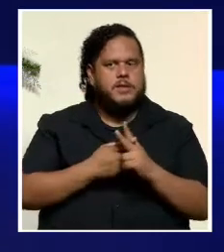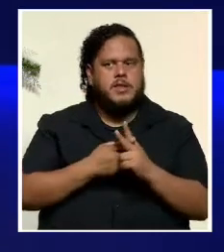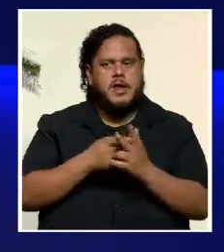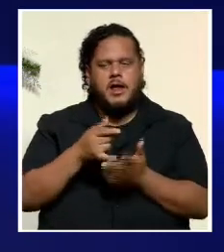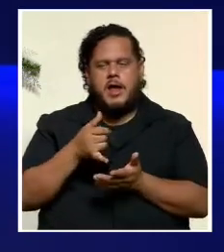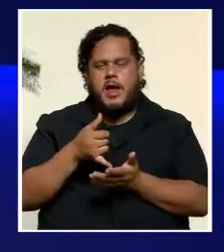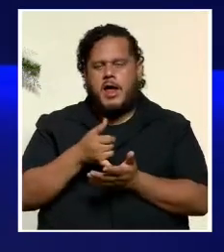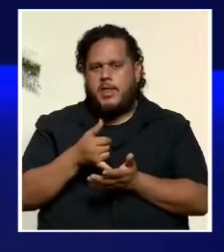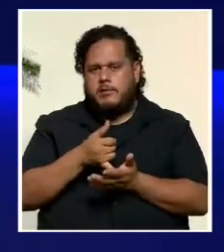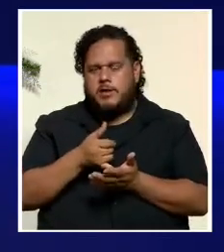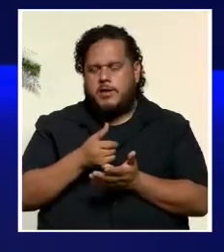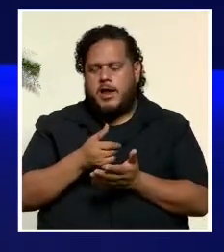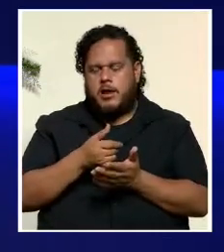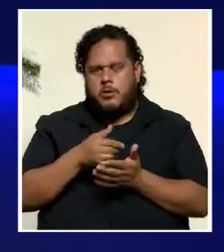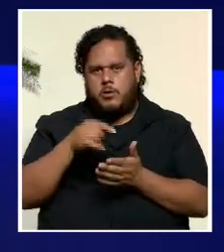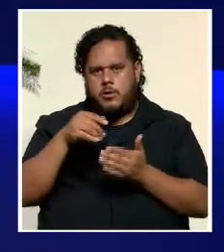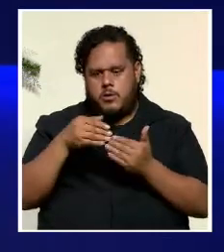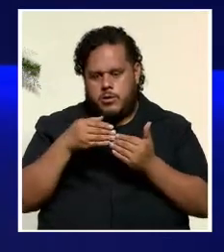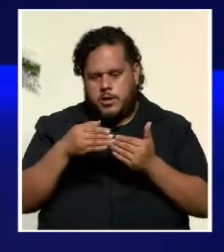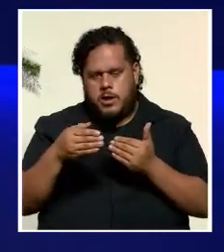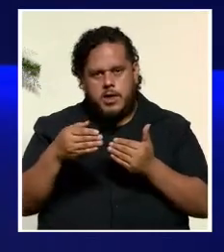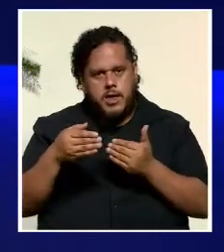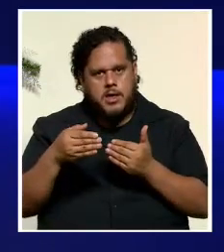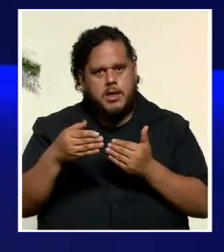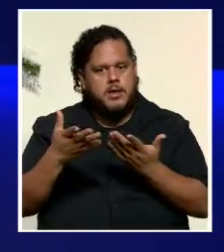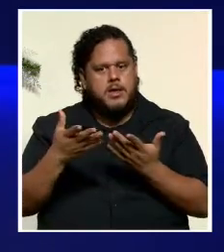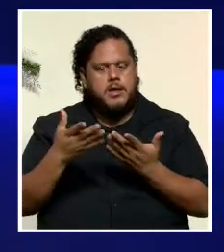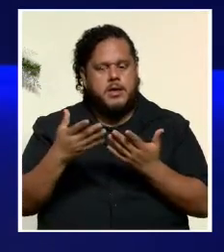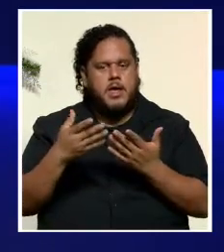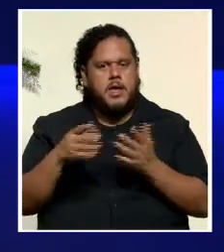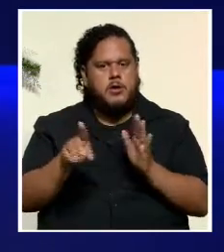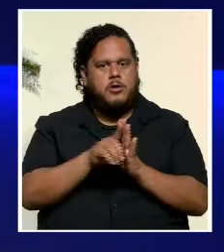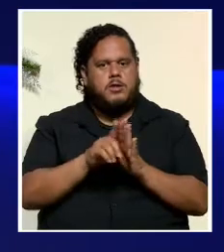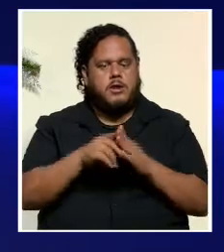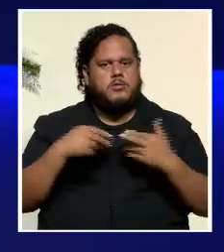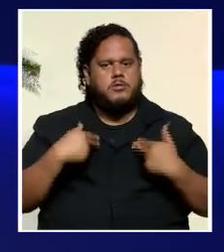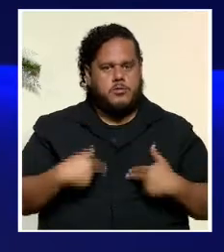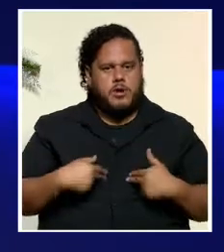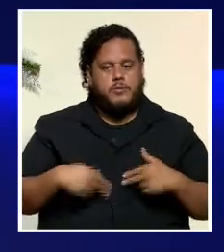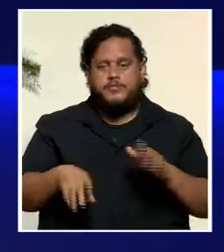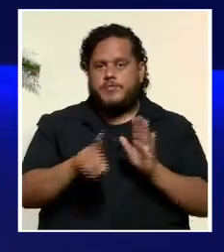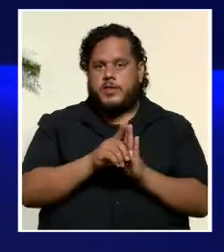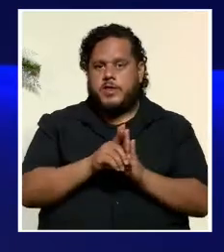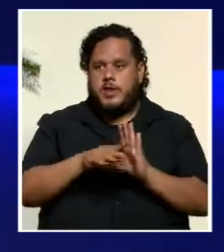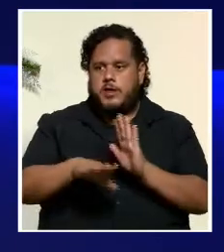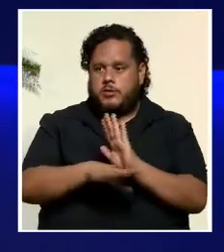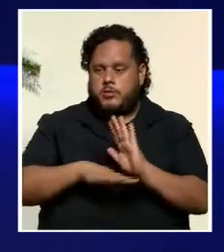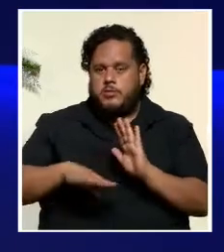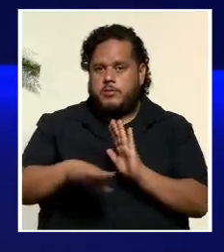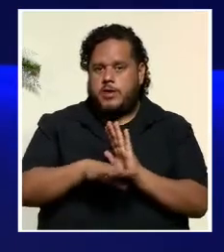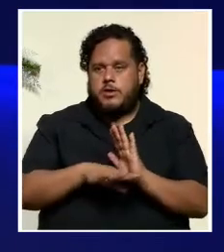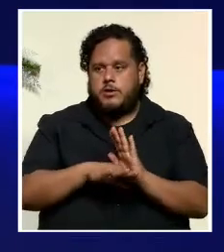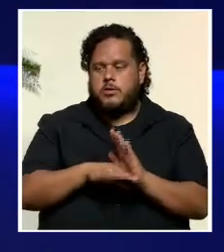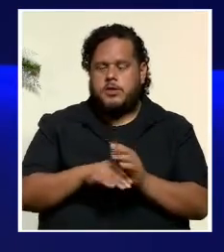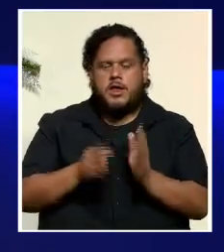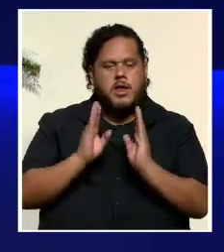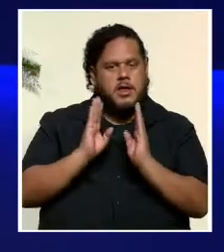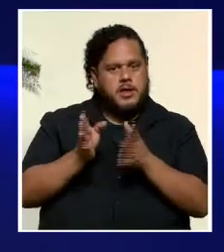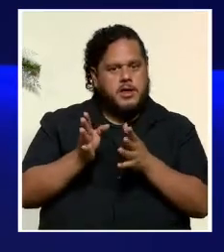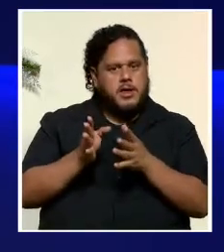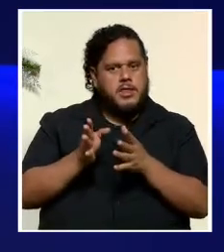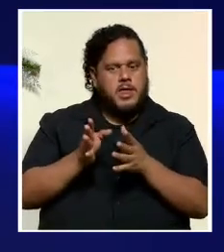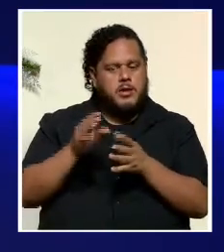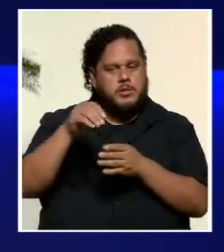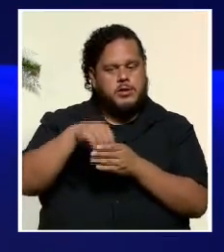que a partir de ahí se considerarían los derechos humanos, derechos básicos que quedaron contenidos en